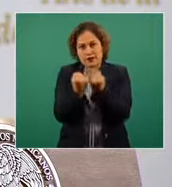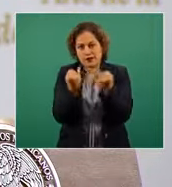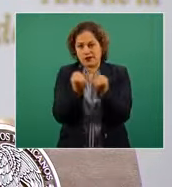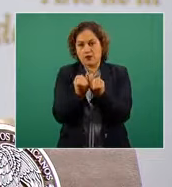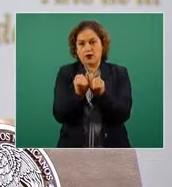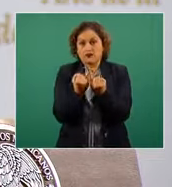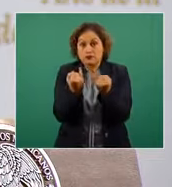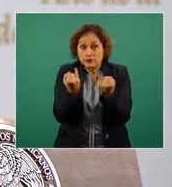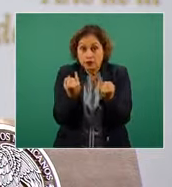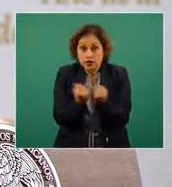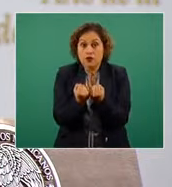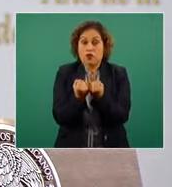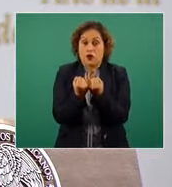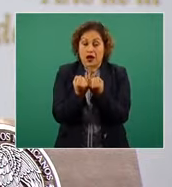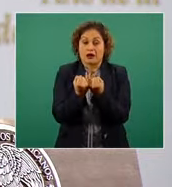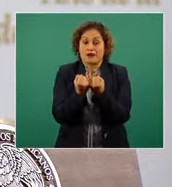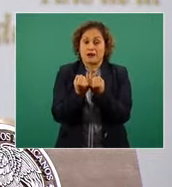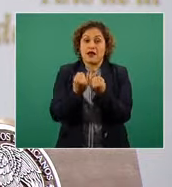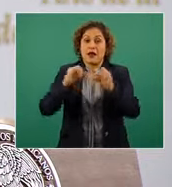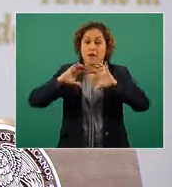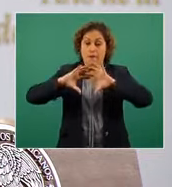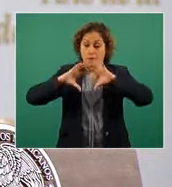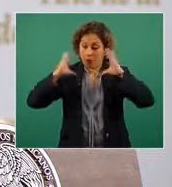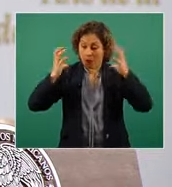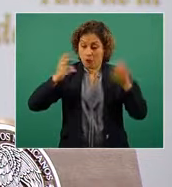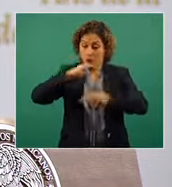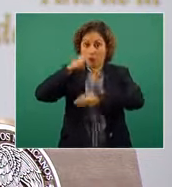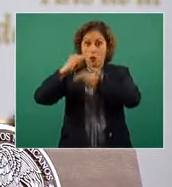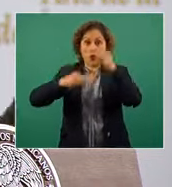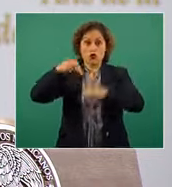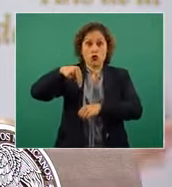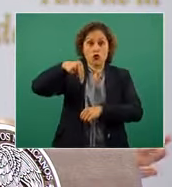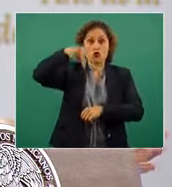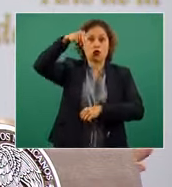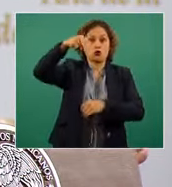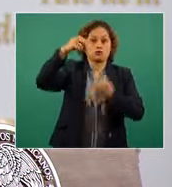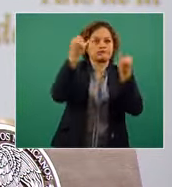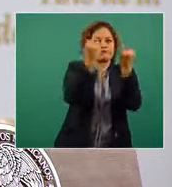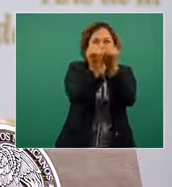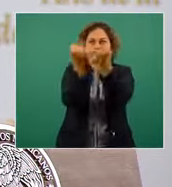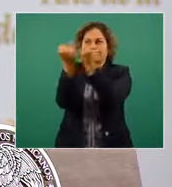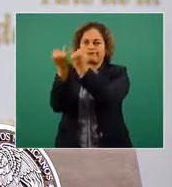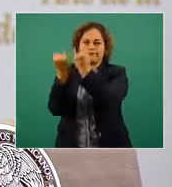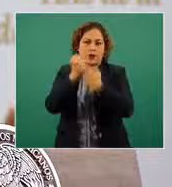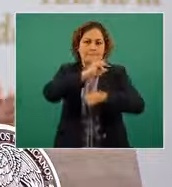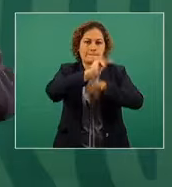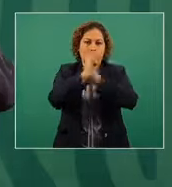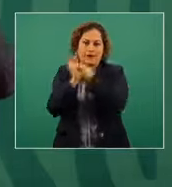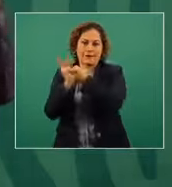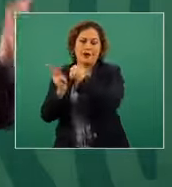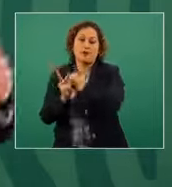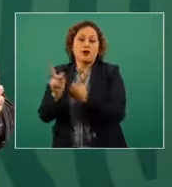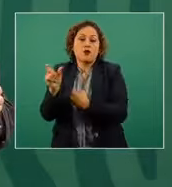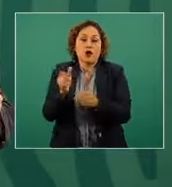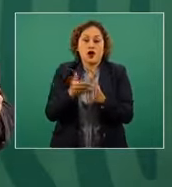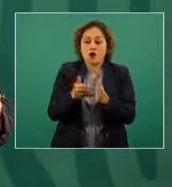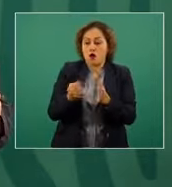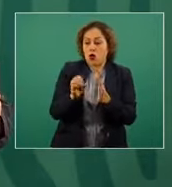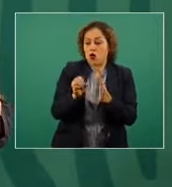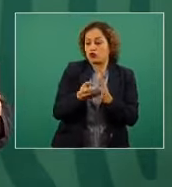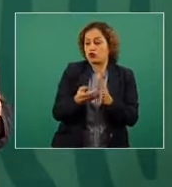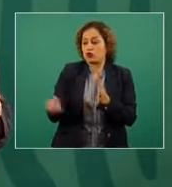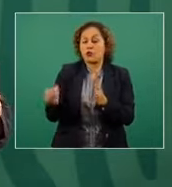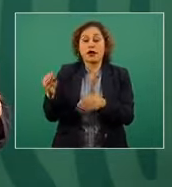el hemisferio norte, todos los países del hemisferio norte. Entre octubre y marzo del siguiente año tenemos un incremento de